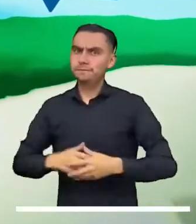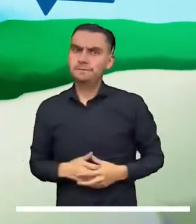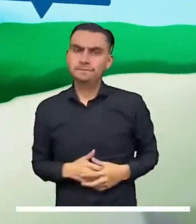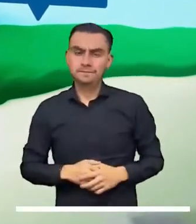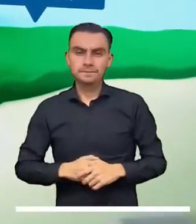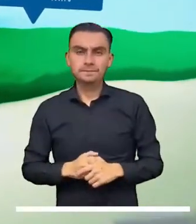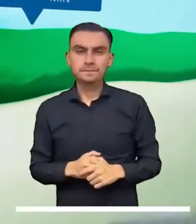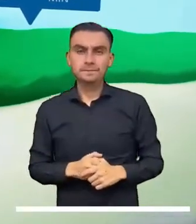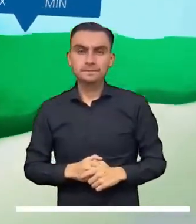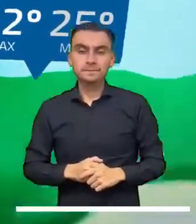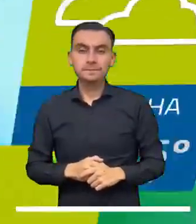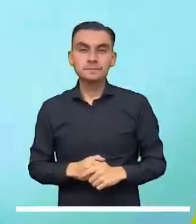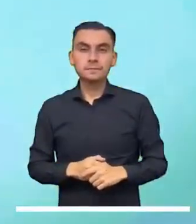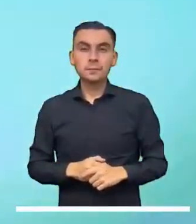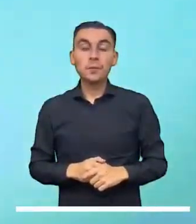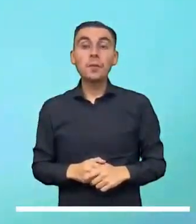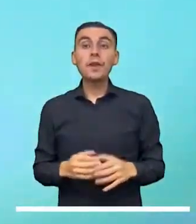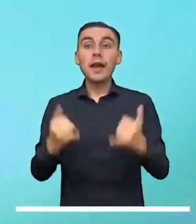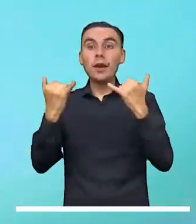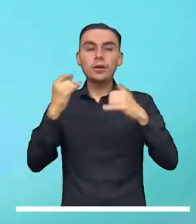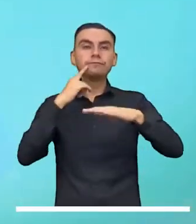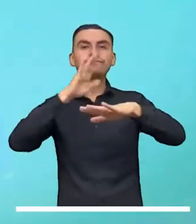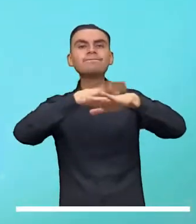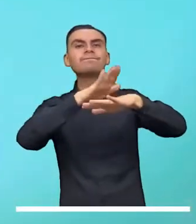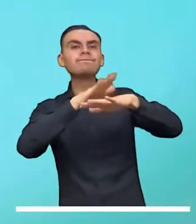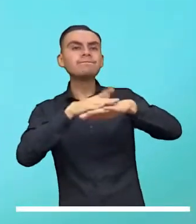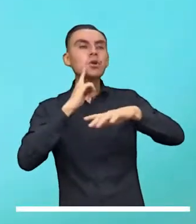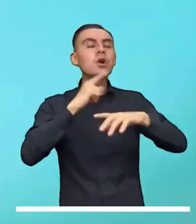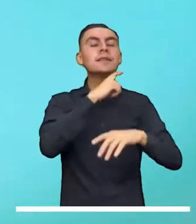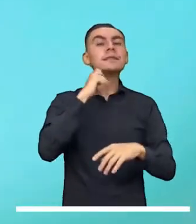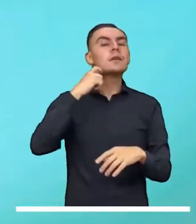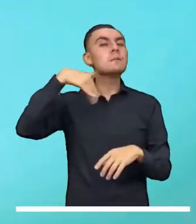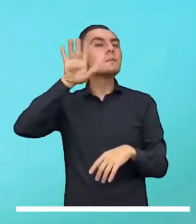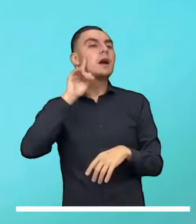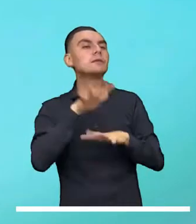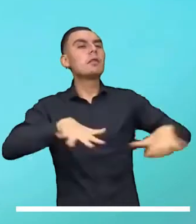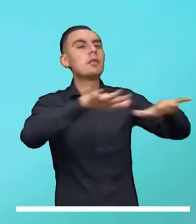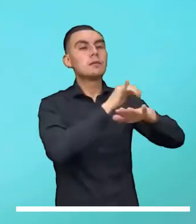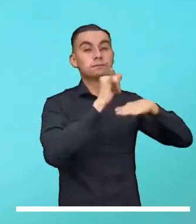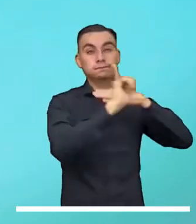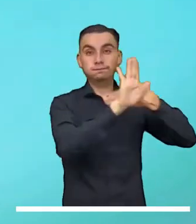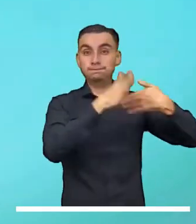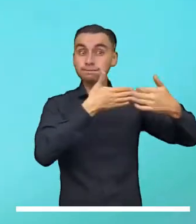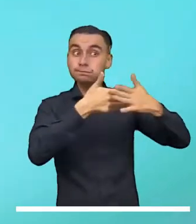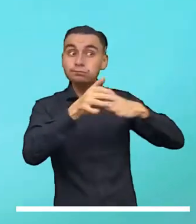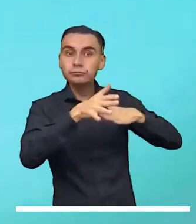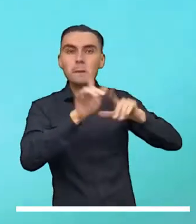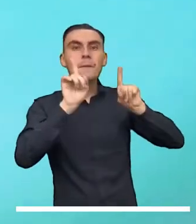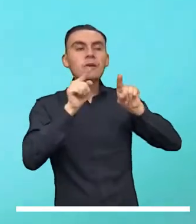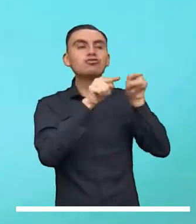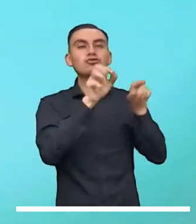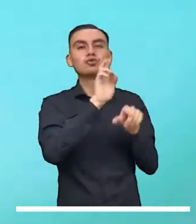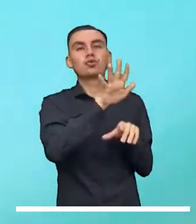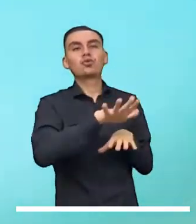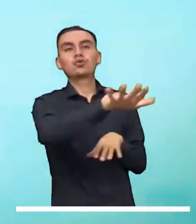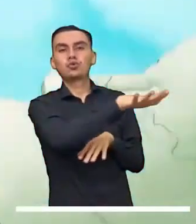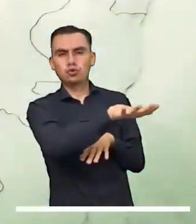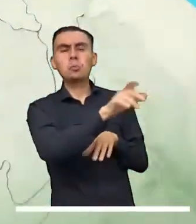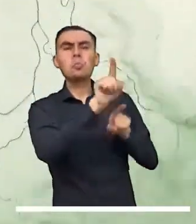Mientras tanto, en el archipiélago de San Andrés y Providencia se advierten condiciones mayormente secas y nubosidad